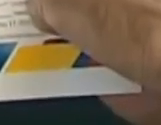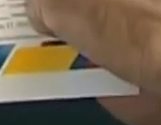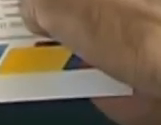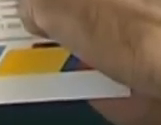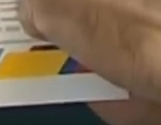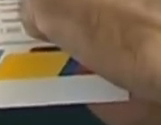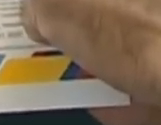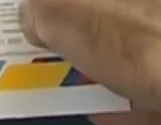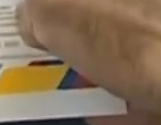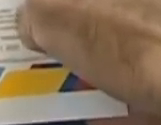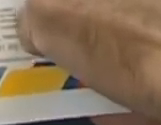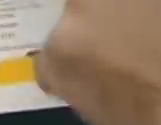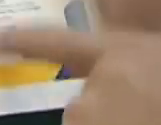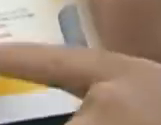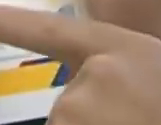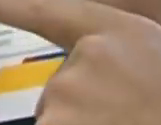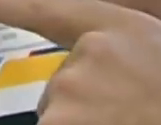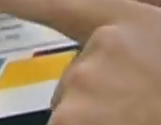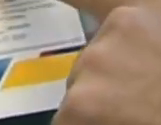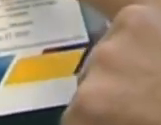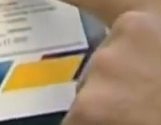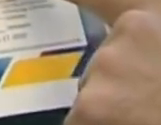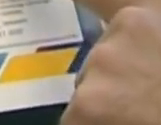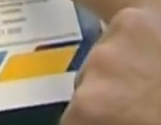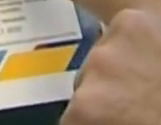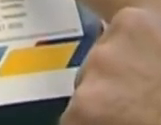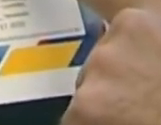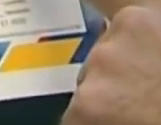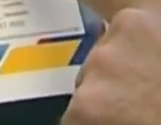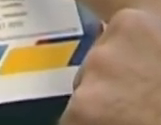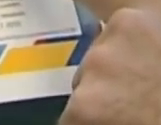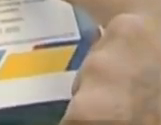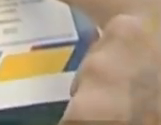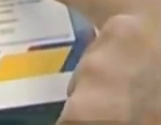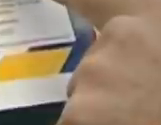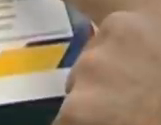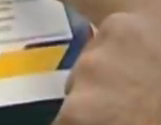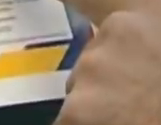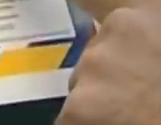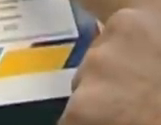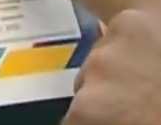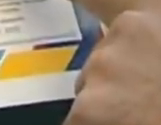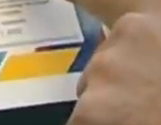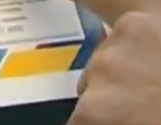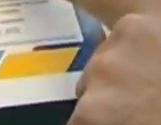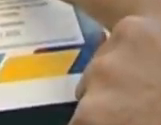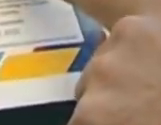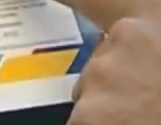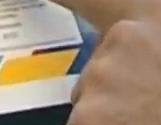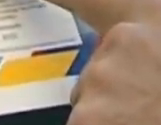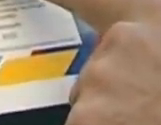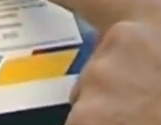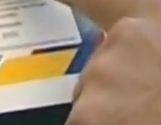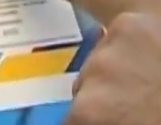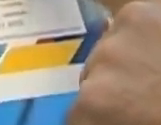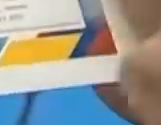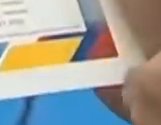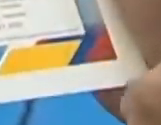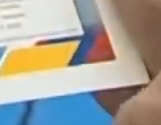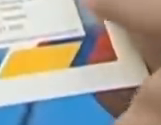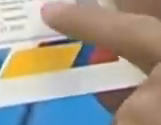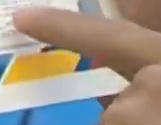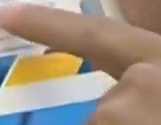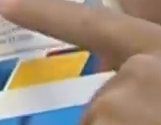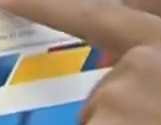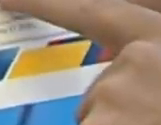brutal, increíble, trágica. Perú, con una curva exponencial también y 129.751 casos,